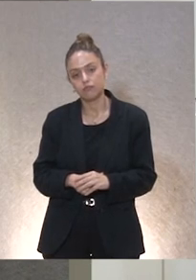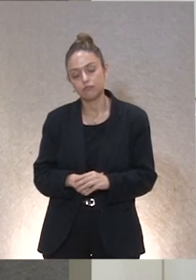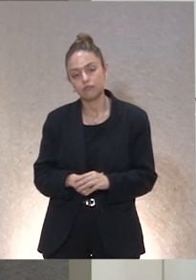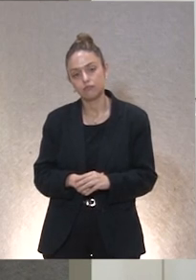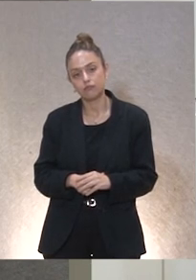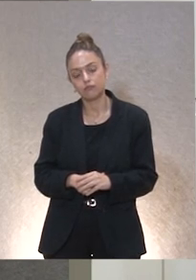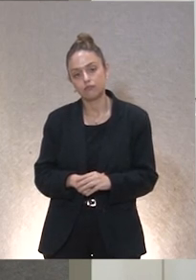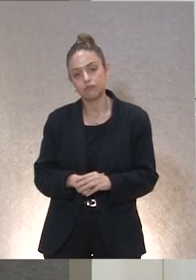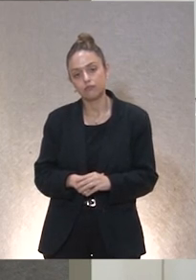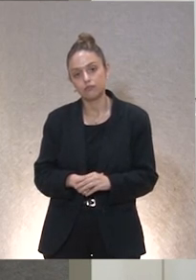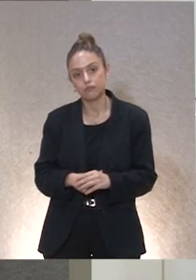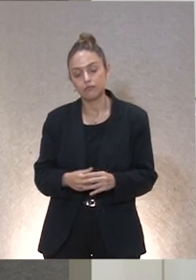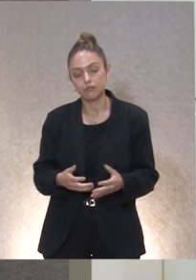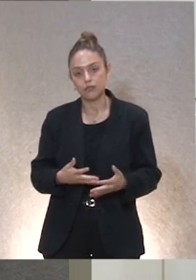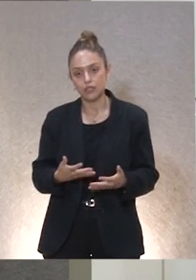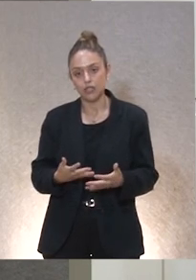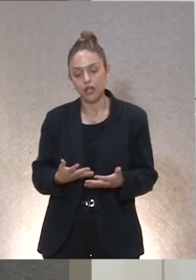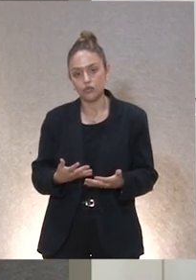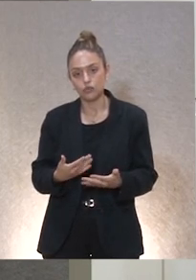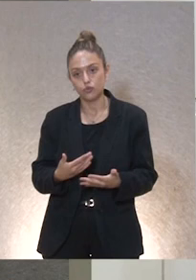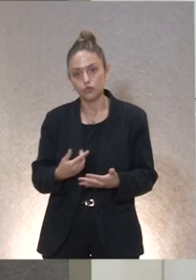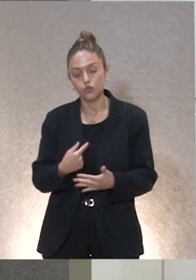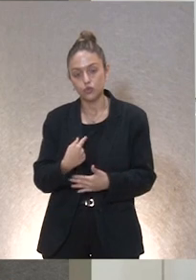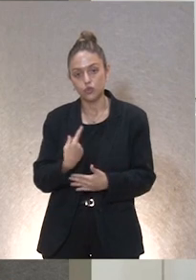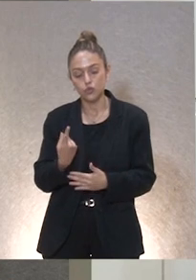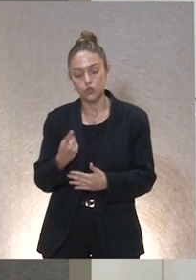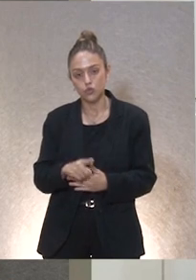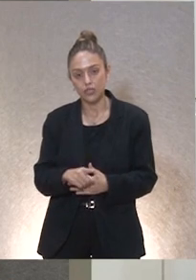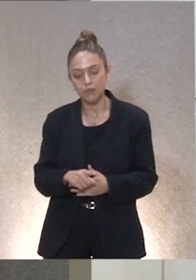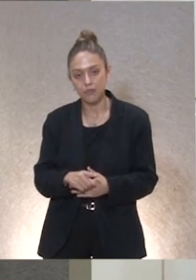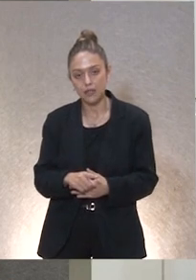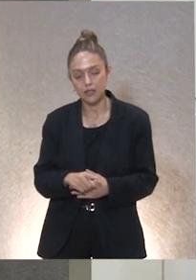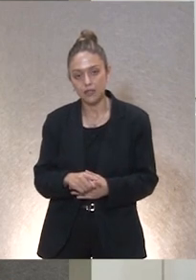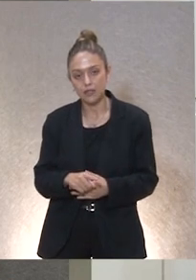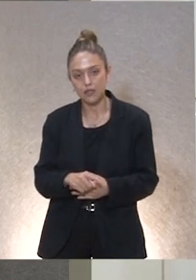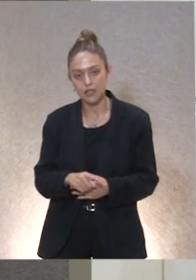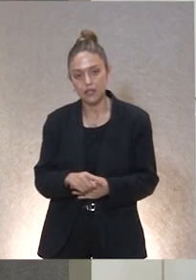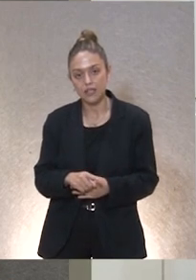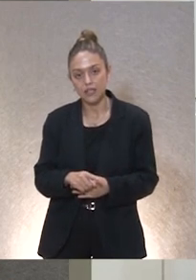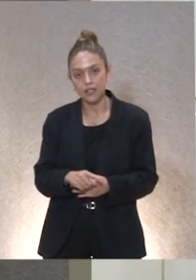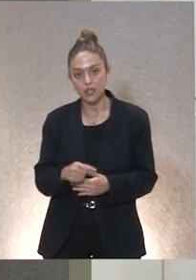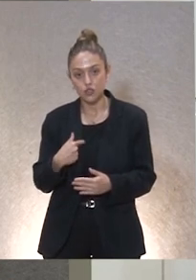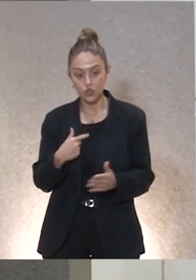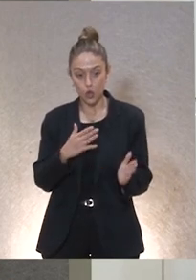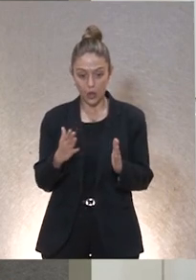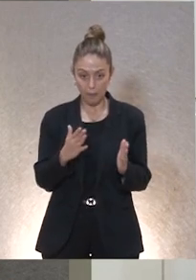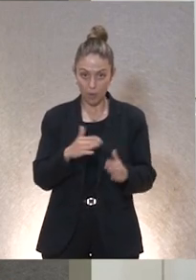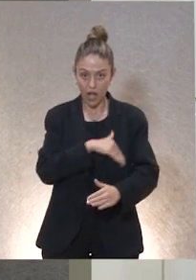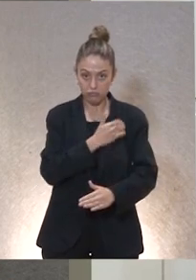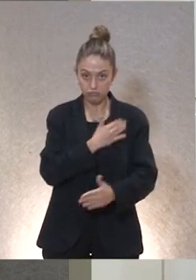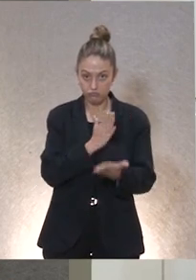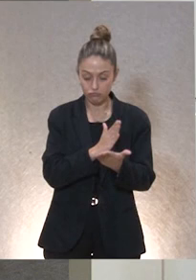eh claro yo también tuve que entrar a a tuve mi época estudiantil pero